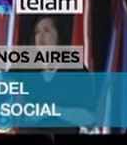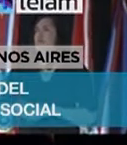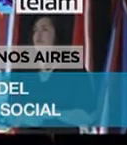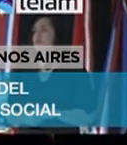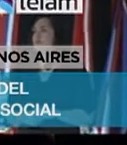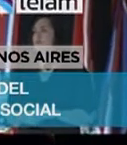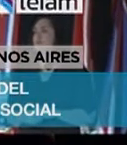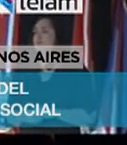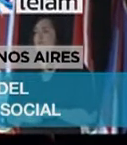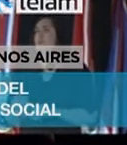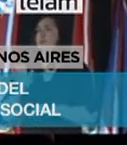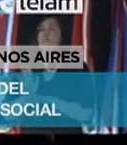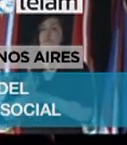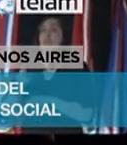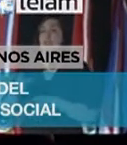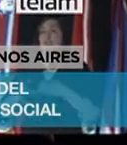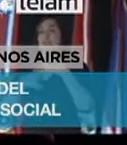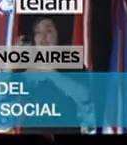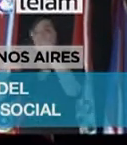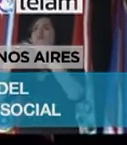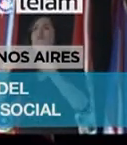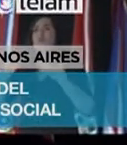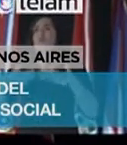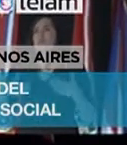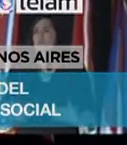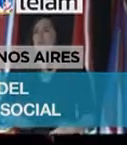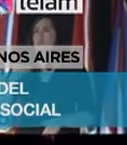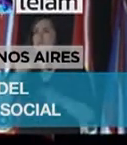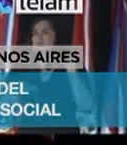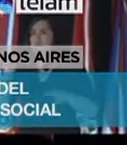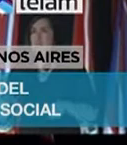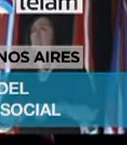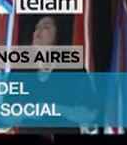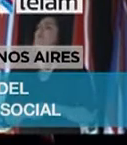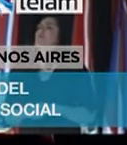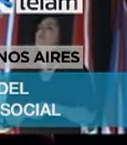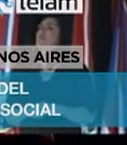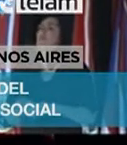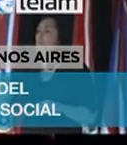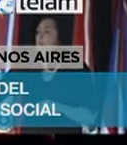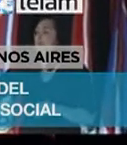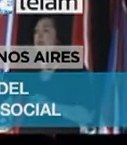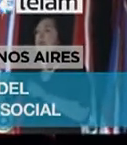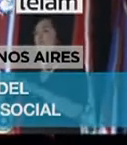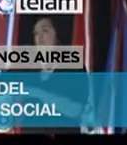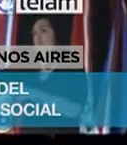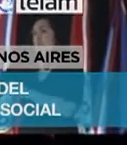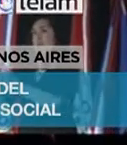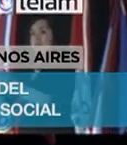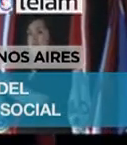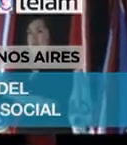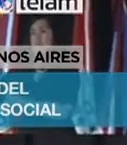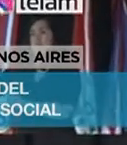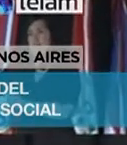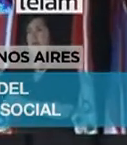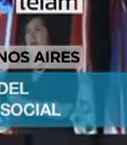desarrollo que sea humano, un desarrollo en el cual las empresas volcadas a